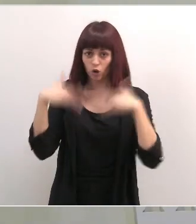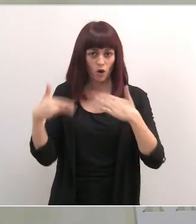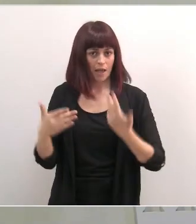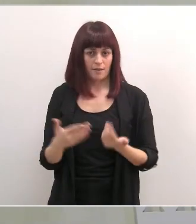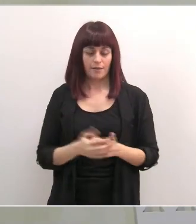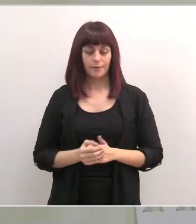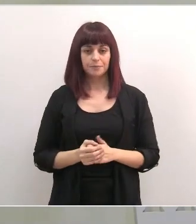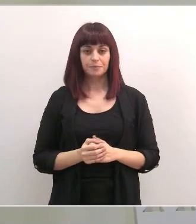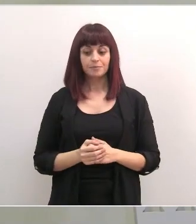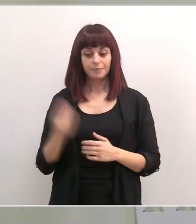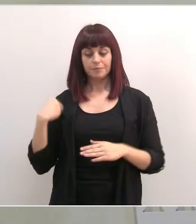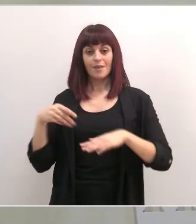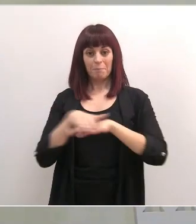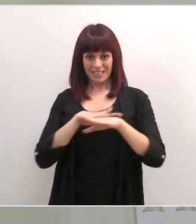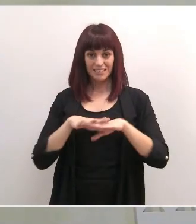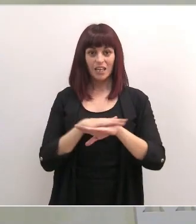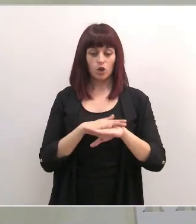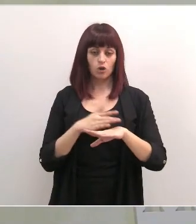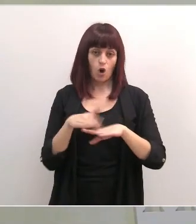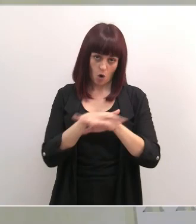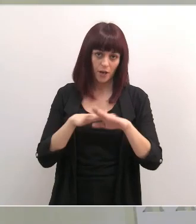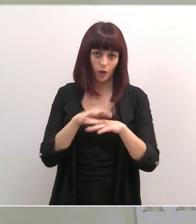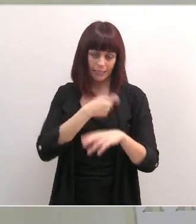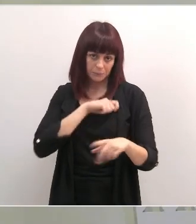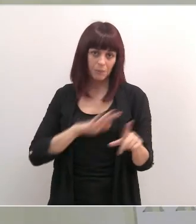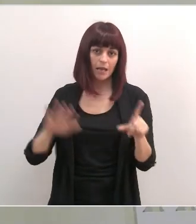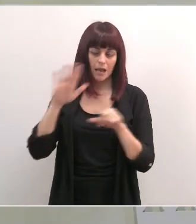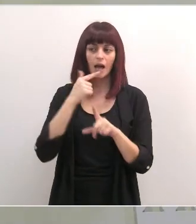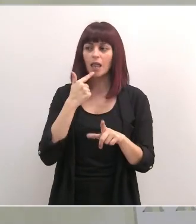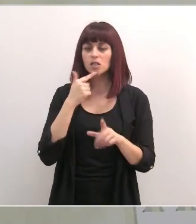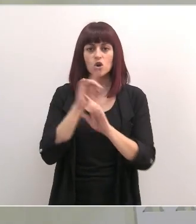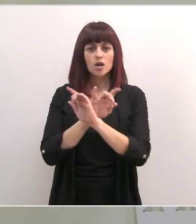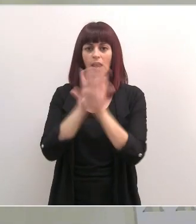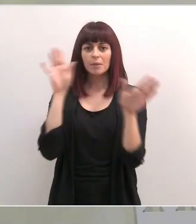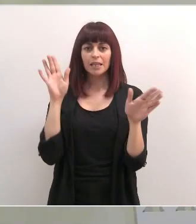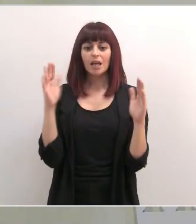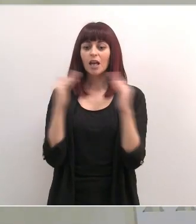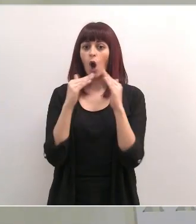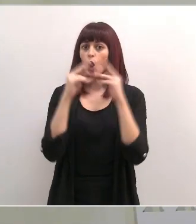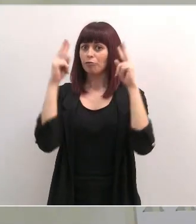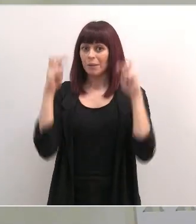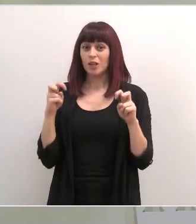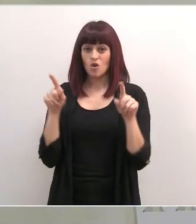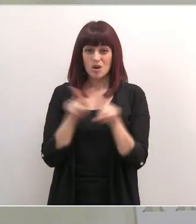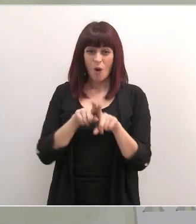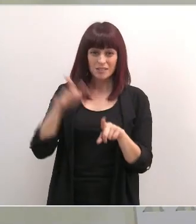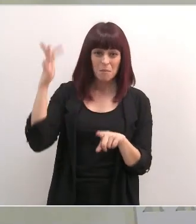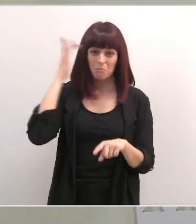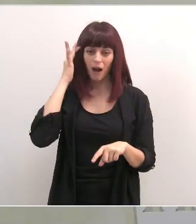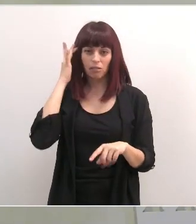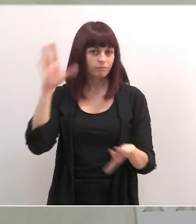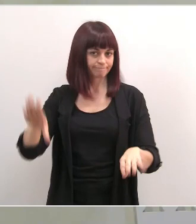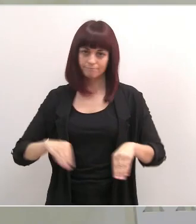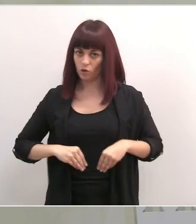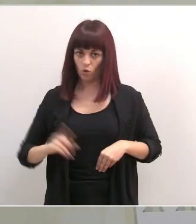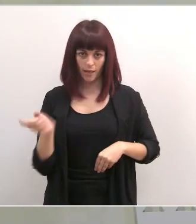porque el Ministerio y el Gobierno de España ha dicho claramente que no va a aceptar un confinamiento estricto como el que se produjo en